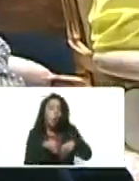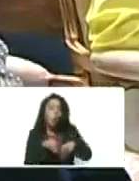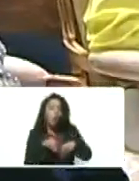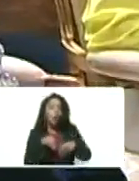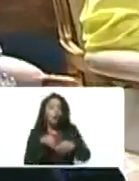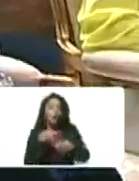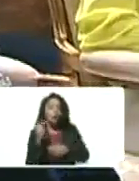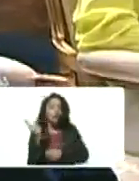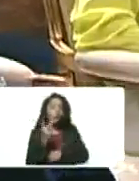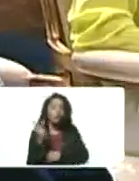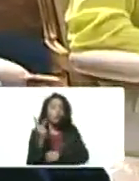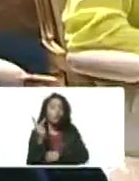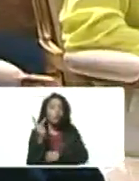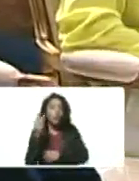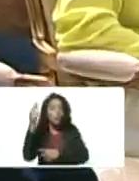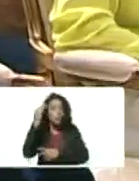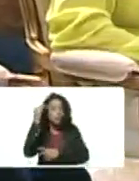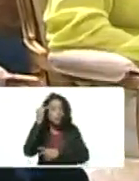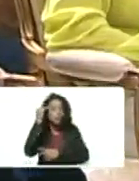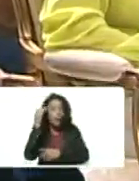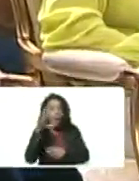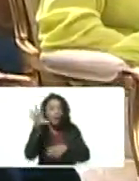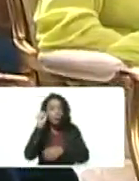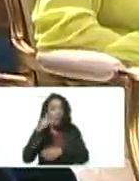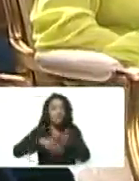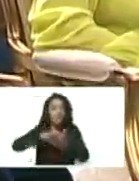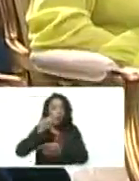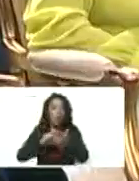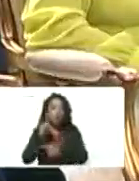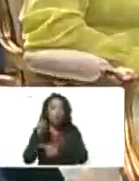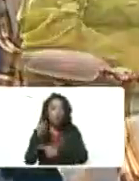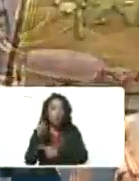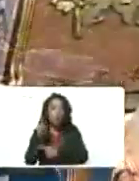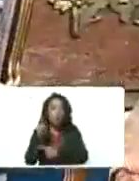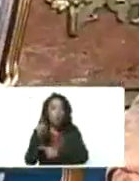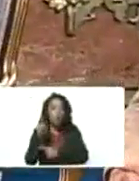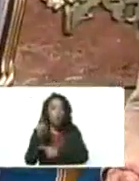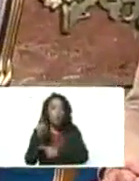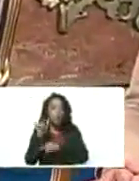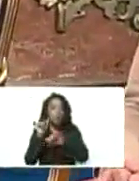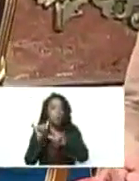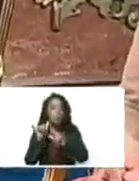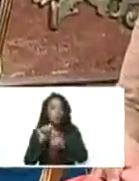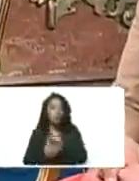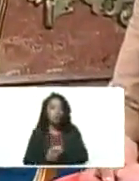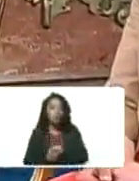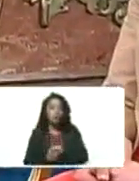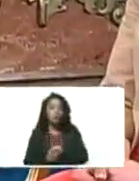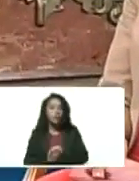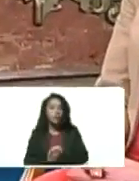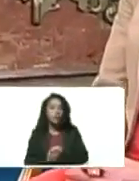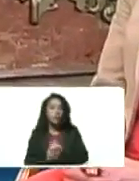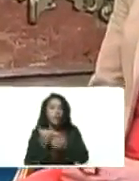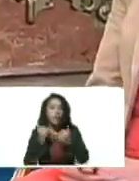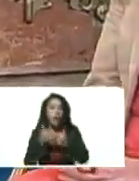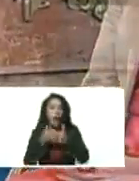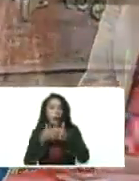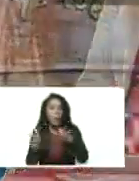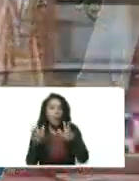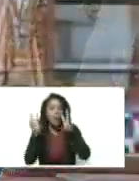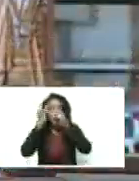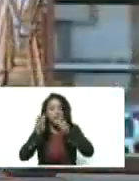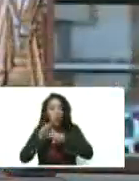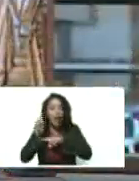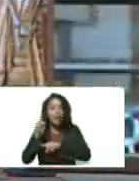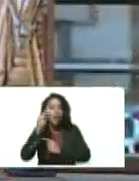firmado por su excelencia en el que también abrir una investigación con